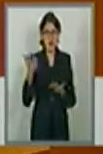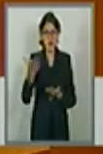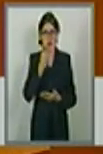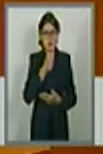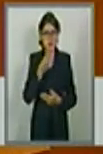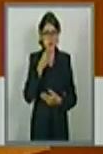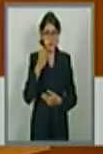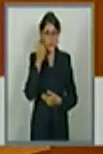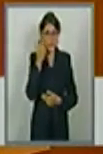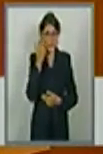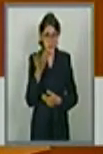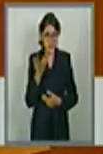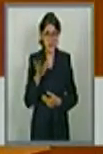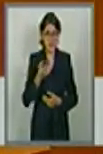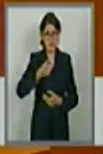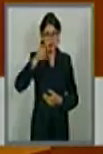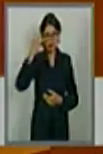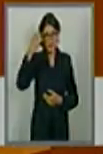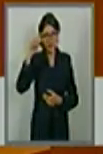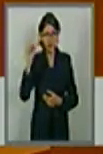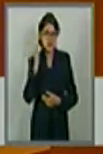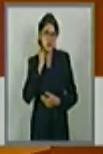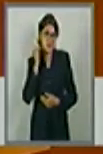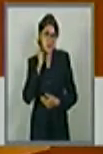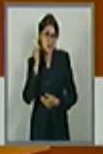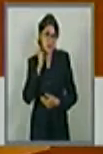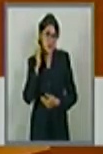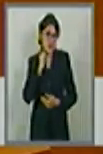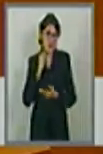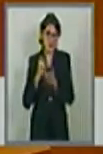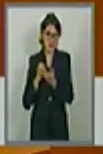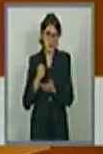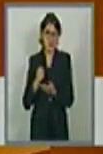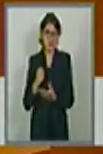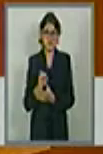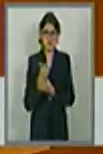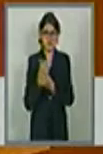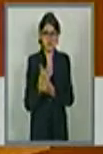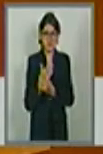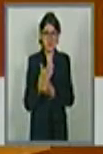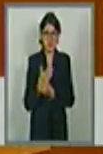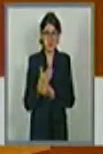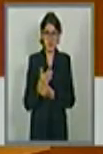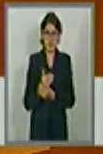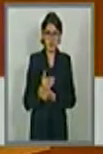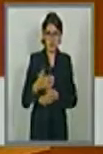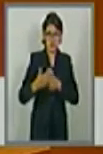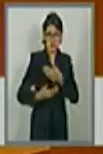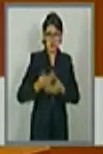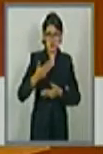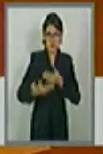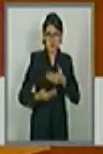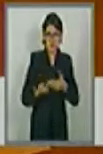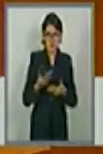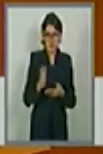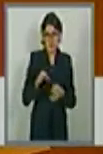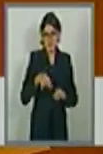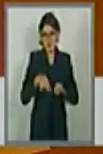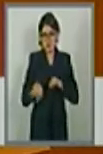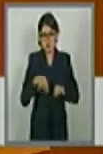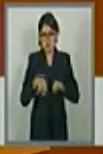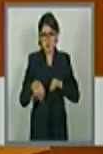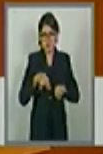vía plurinominal es uno de los personajes que han ganado espacios y poder al amparo de las bases de los